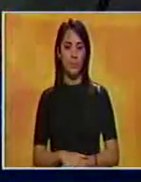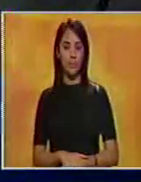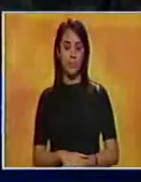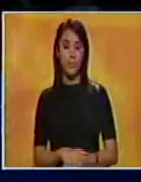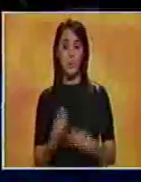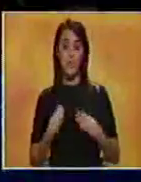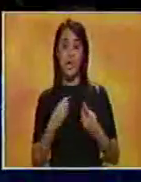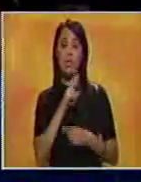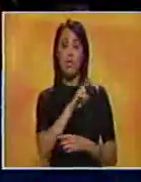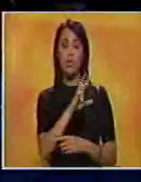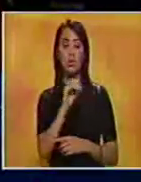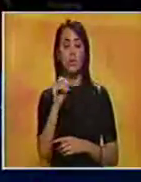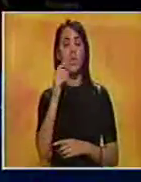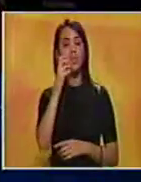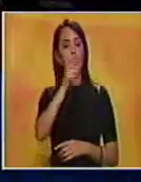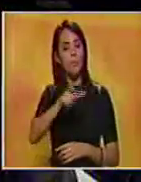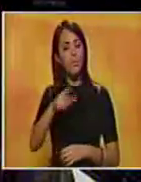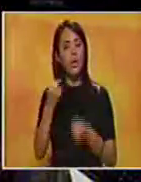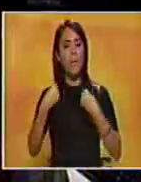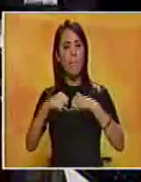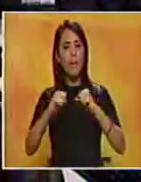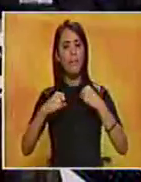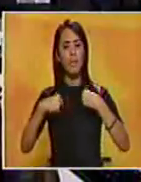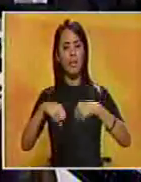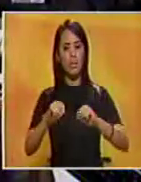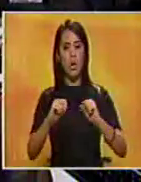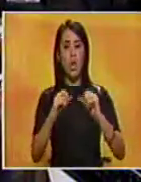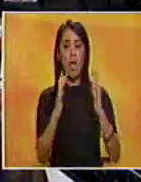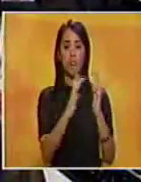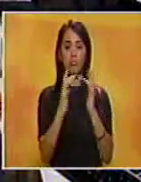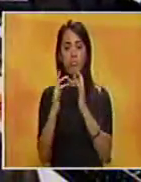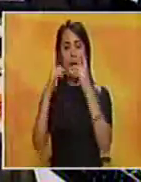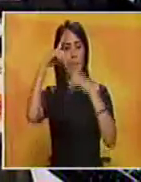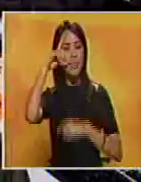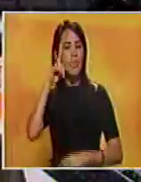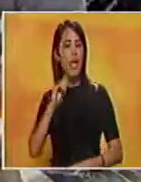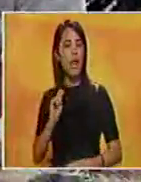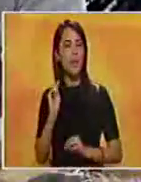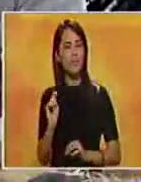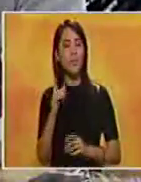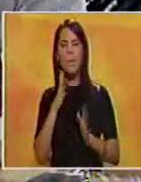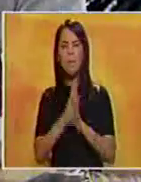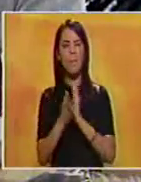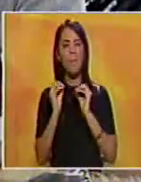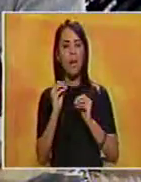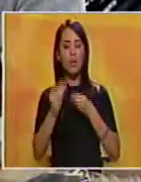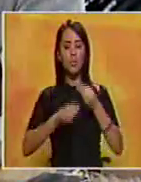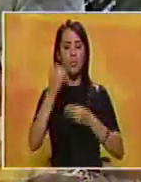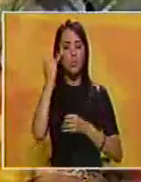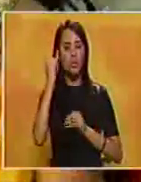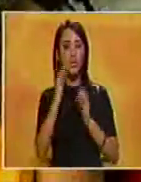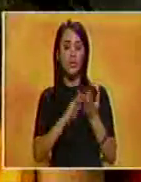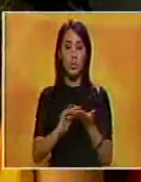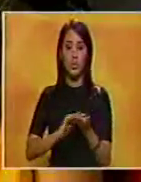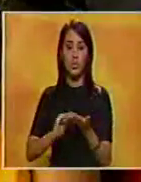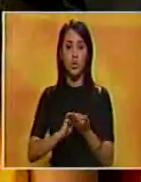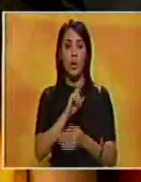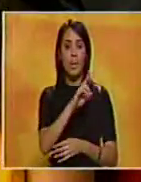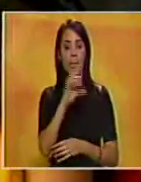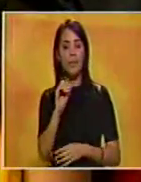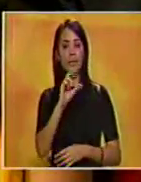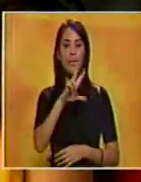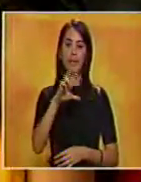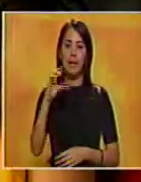de 200 emprendedores, conectan sus talentos para crear soluciones. En promedio tienen entre 20 y